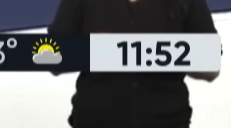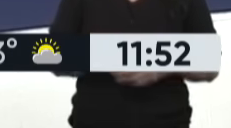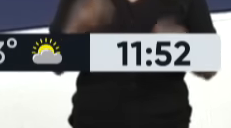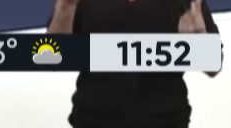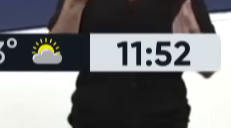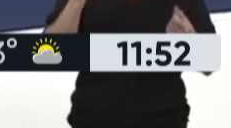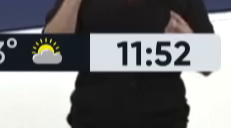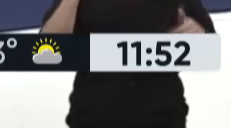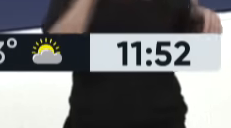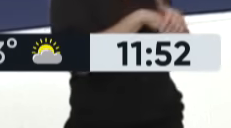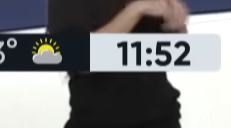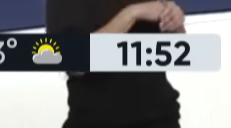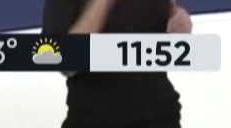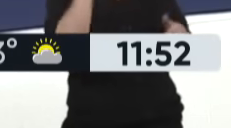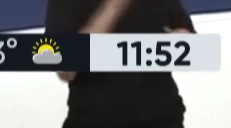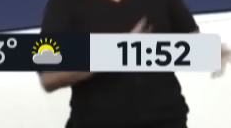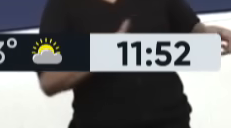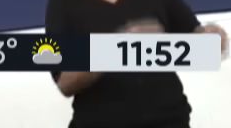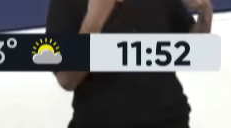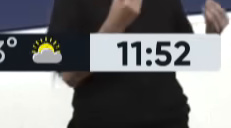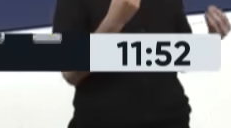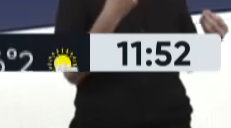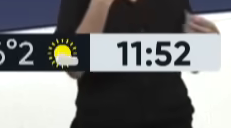exterior. Lo misma pregunta. ¿Qué